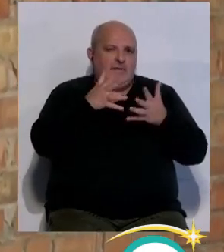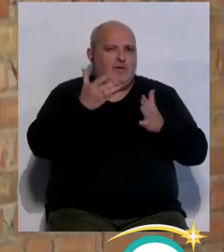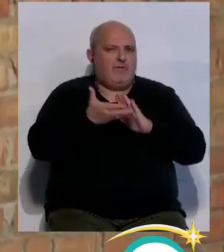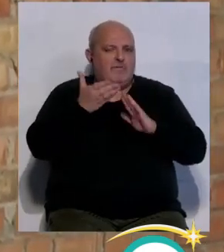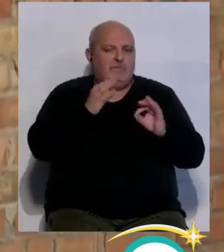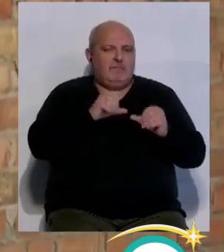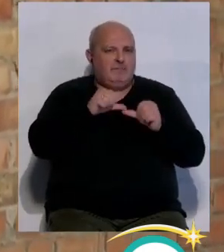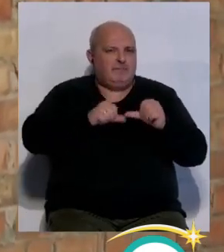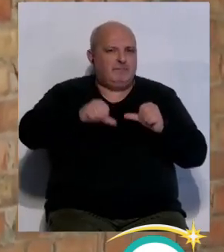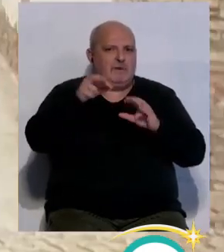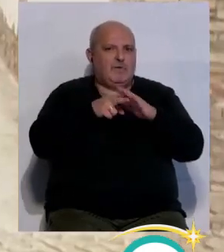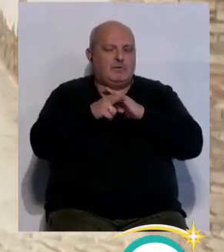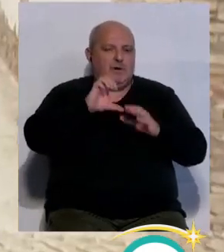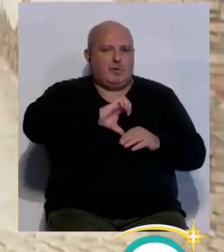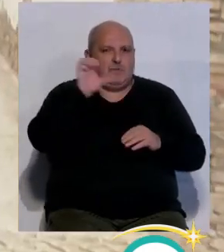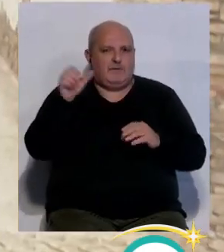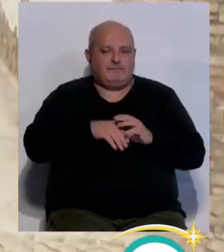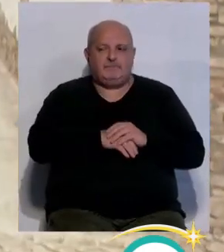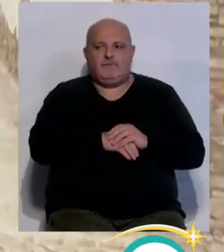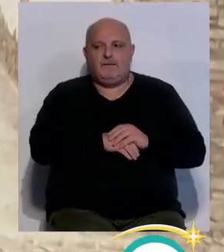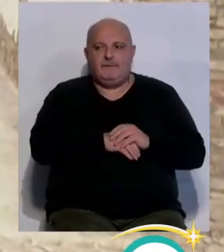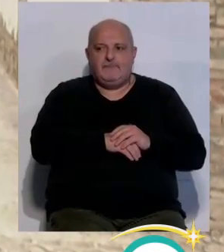obras previstas con recursos europeos.